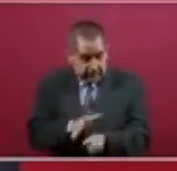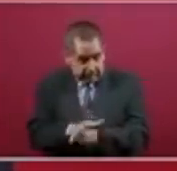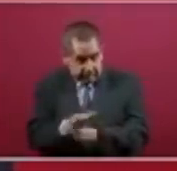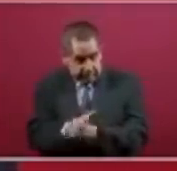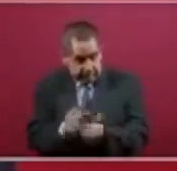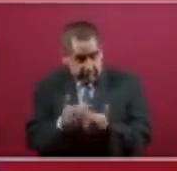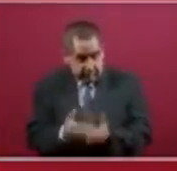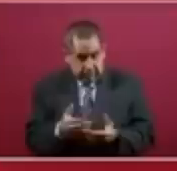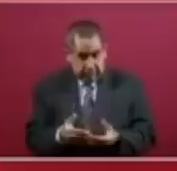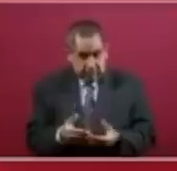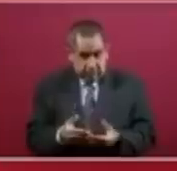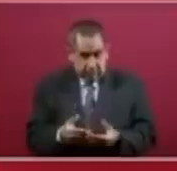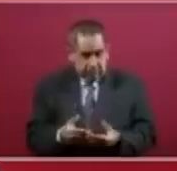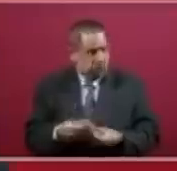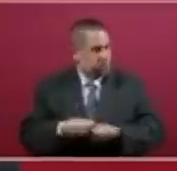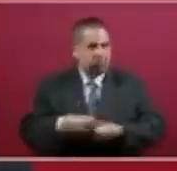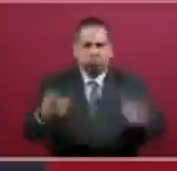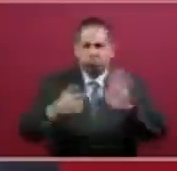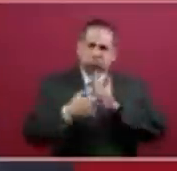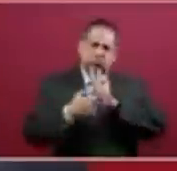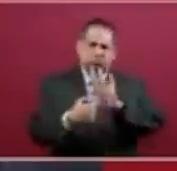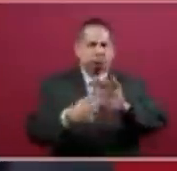suficientes, damos a conocer aquí